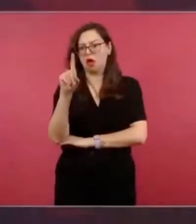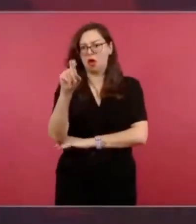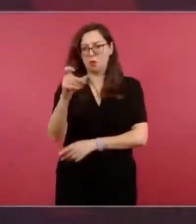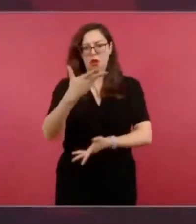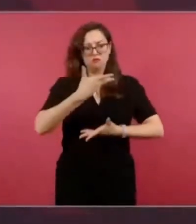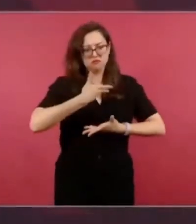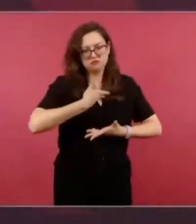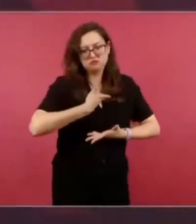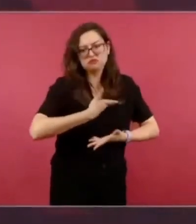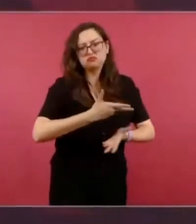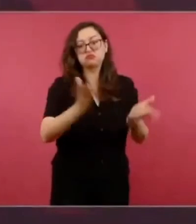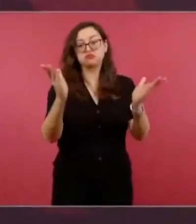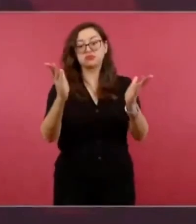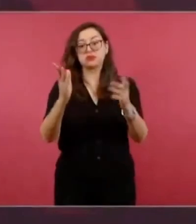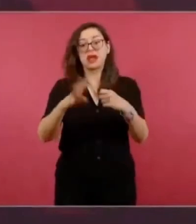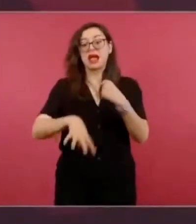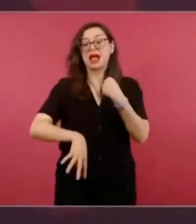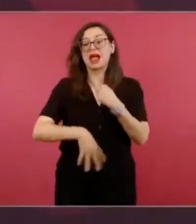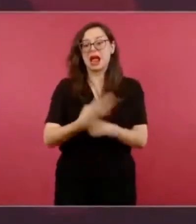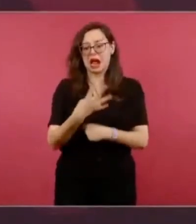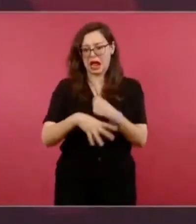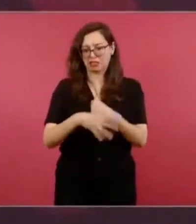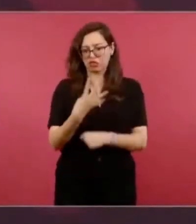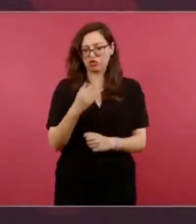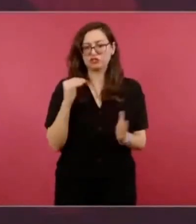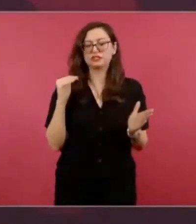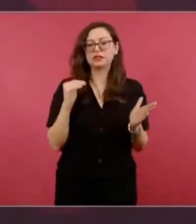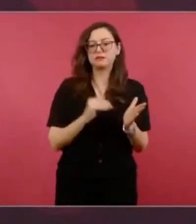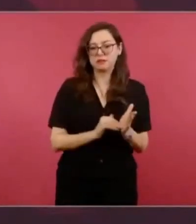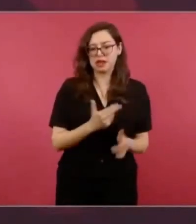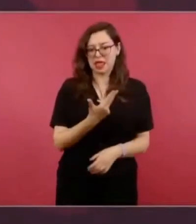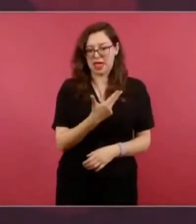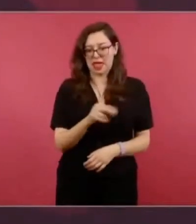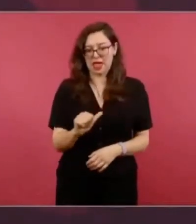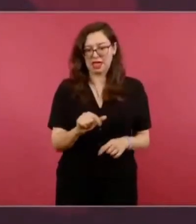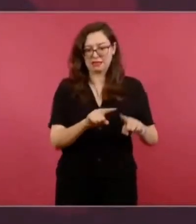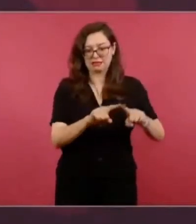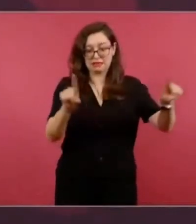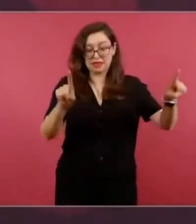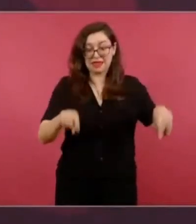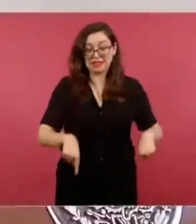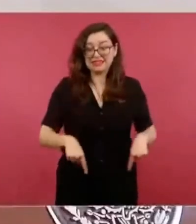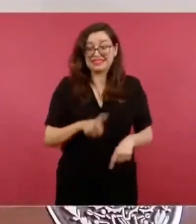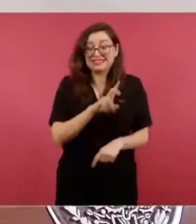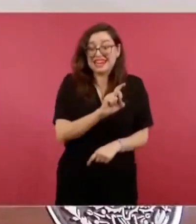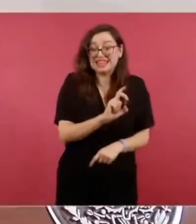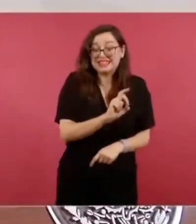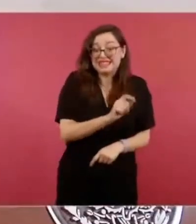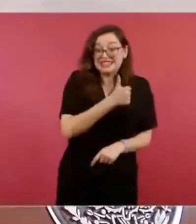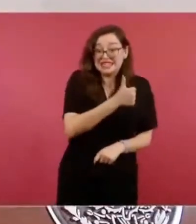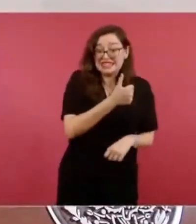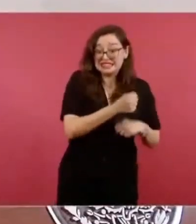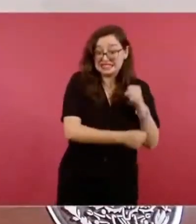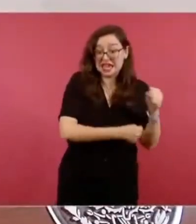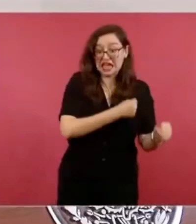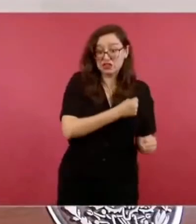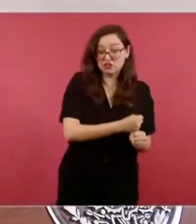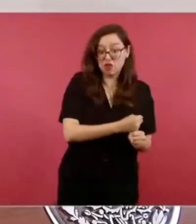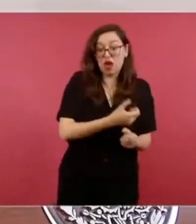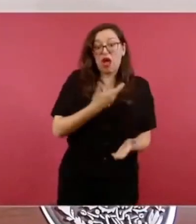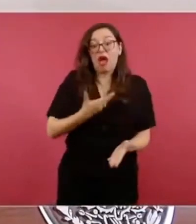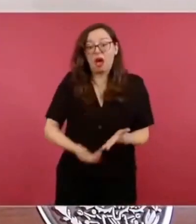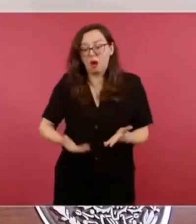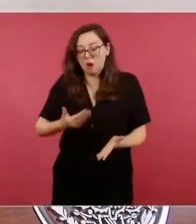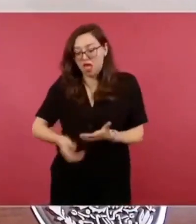En 6 sexenios, 14,000 hectáreas de riego. Nosotros vamos a dejar más de